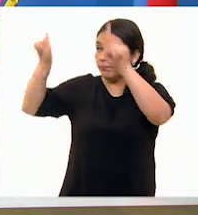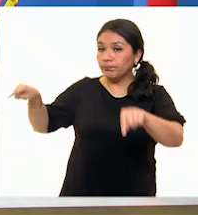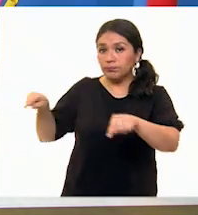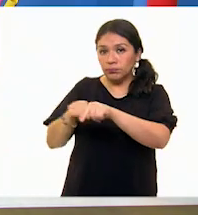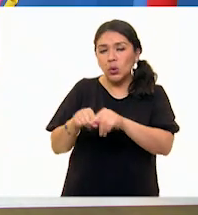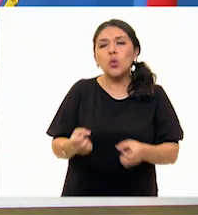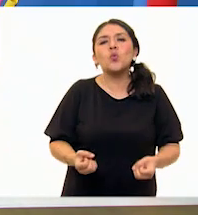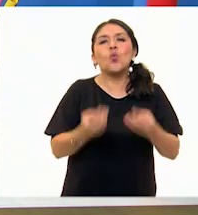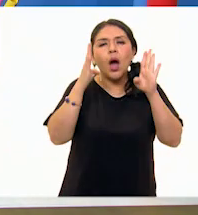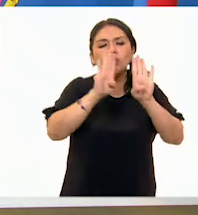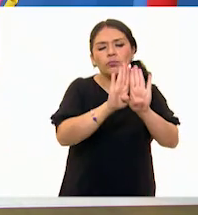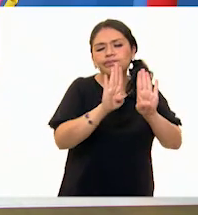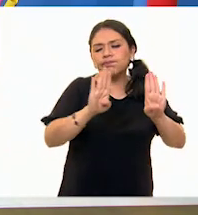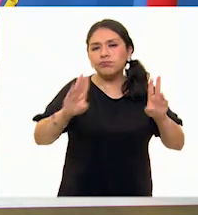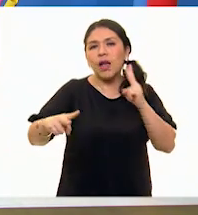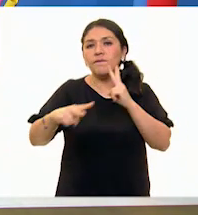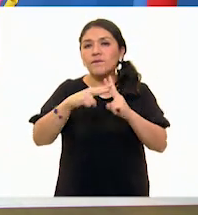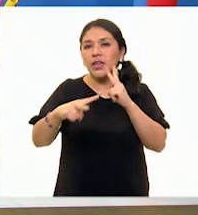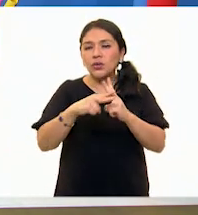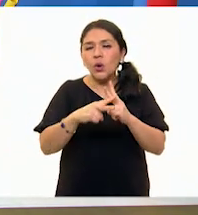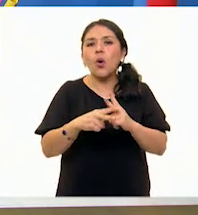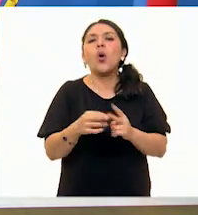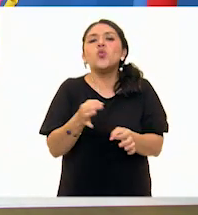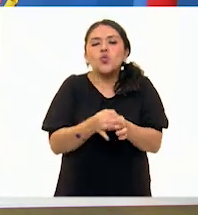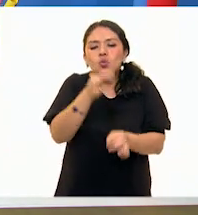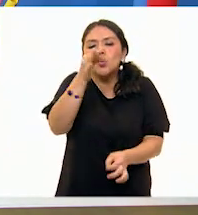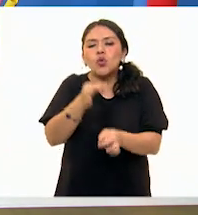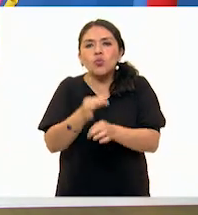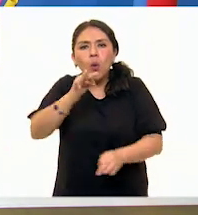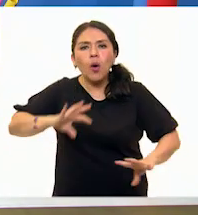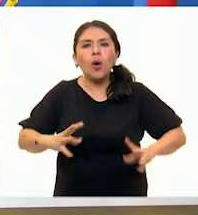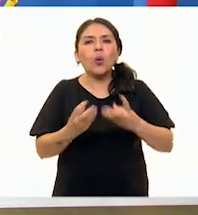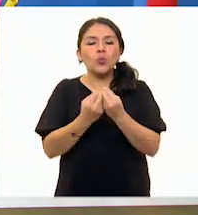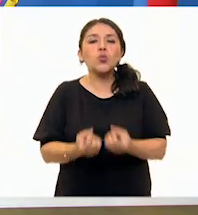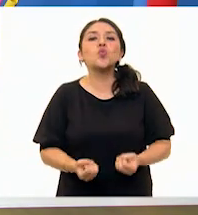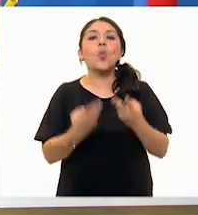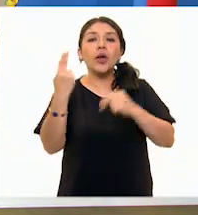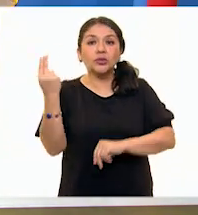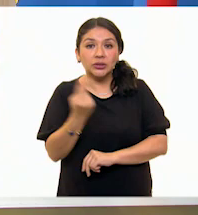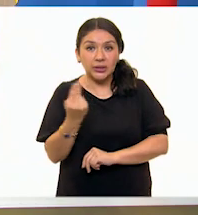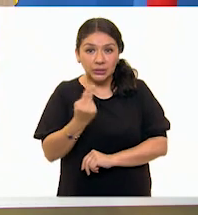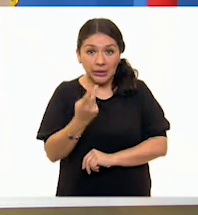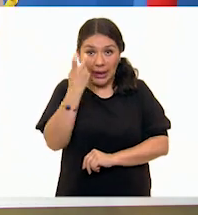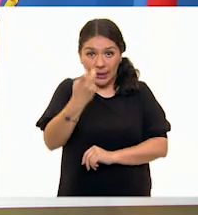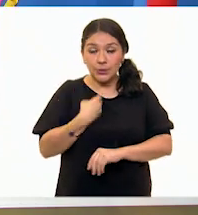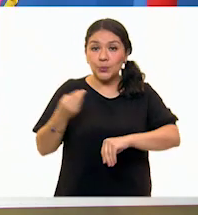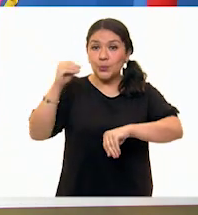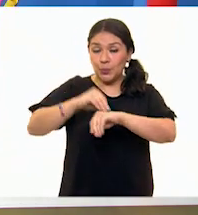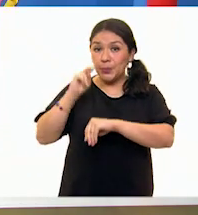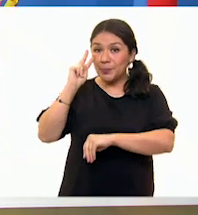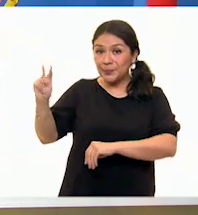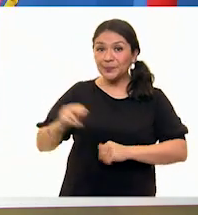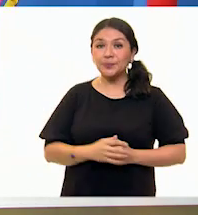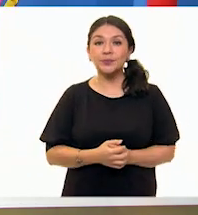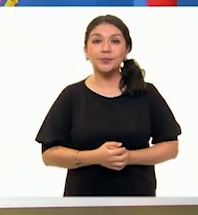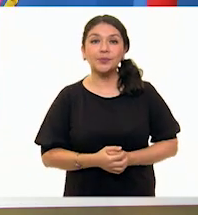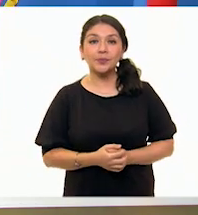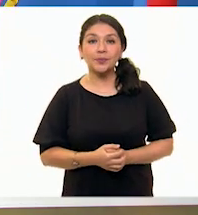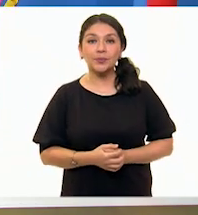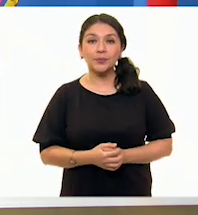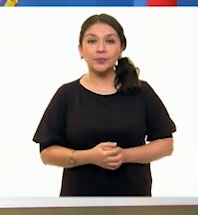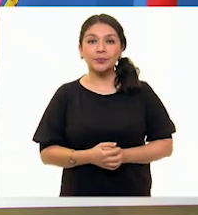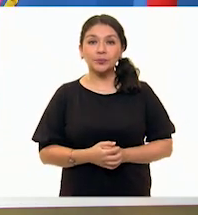cada cantidad de hoja de vidrio el número de tubos que se ocupan. Y entonces voy a anotarlo en el pizarrón. Sí.